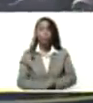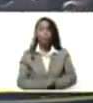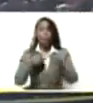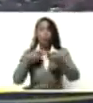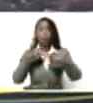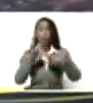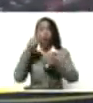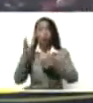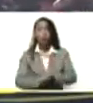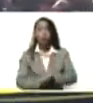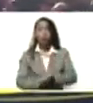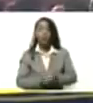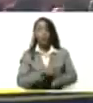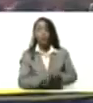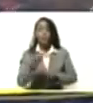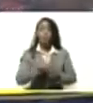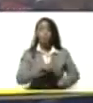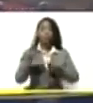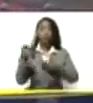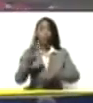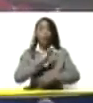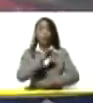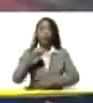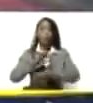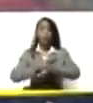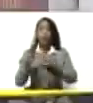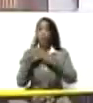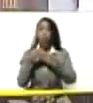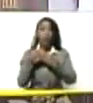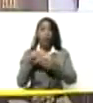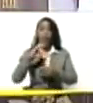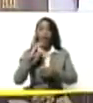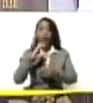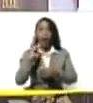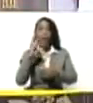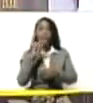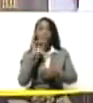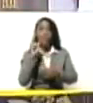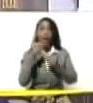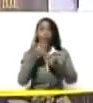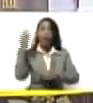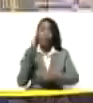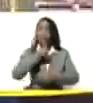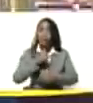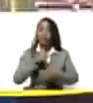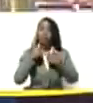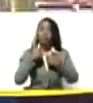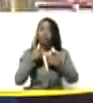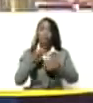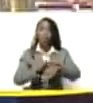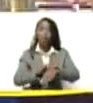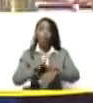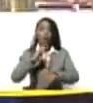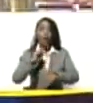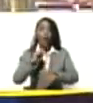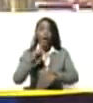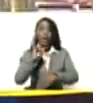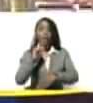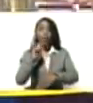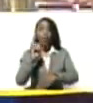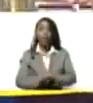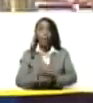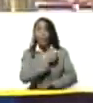y el hipster te iba a decir aristóbulo y va a decir un gran esfuerzo aristóbulo debe